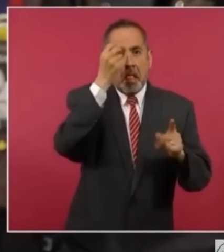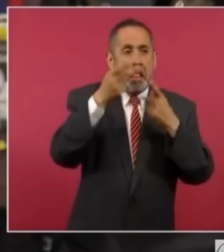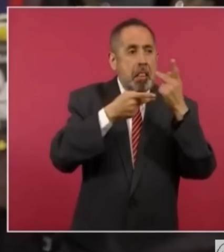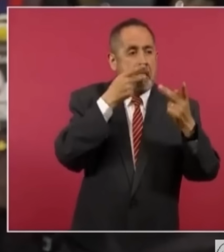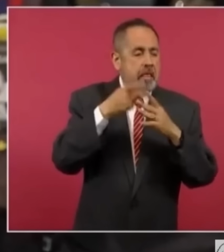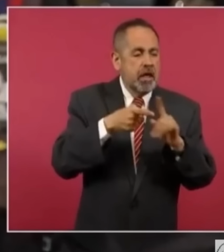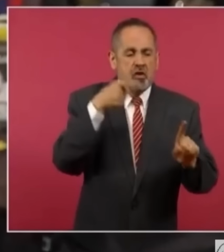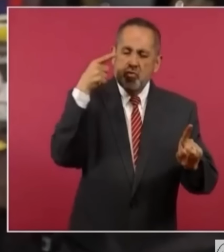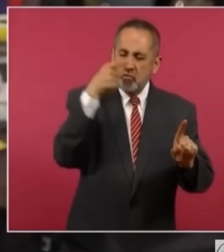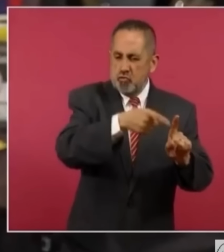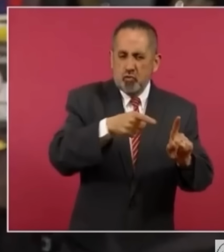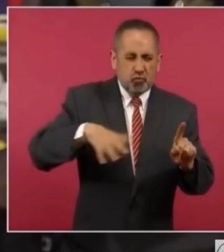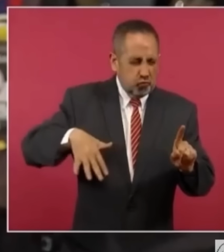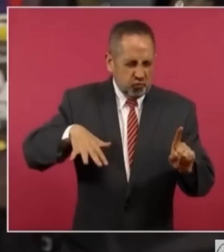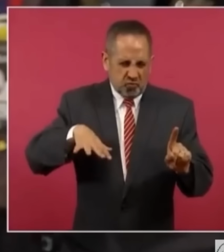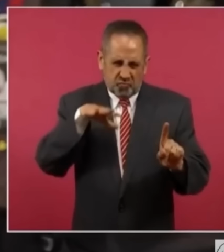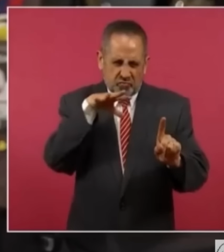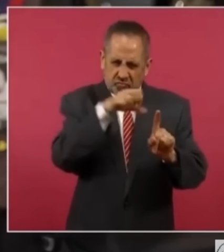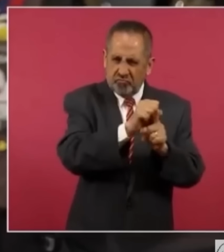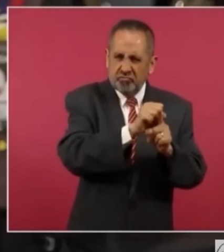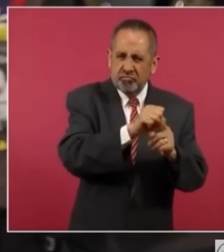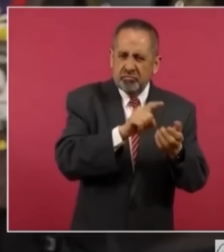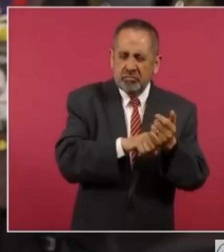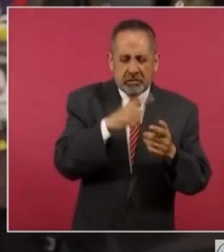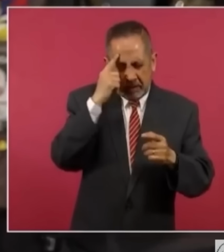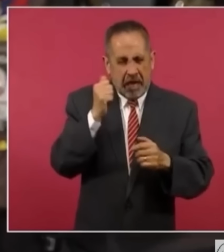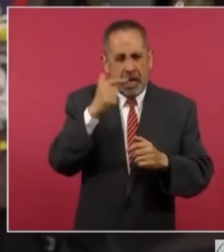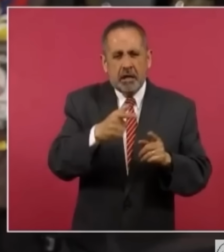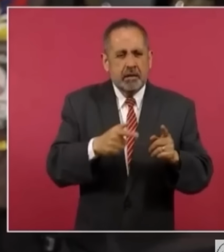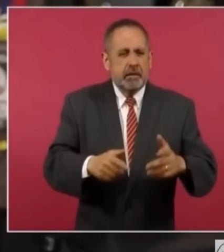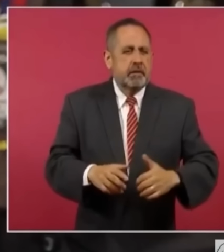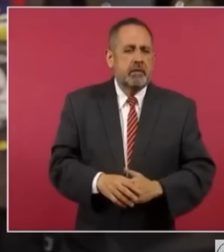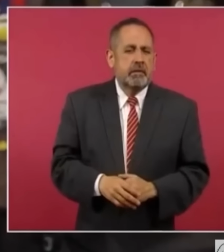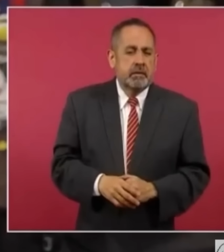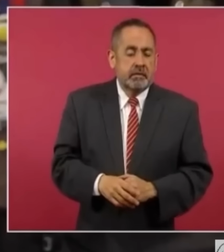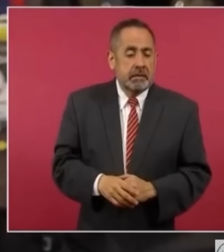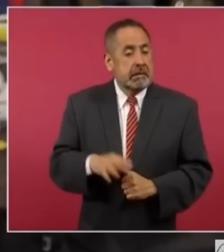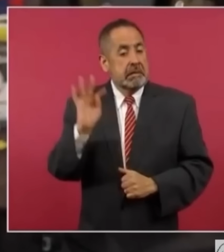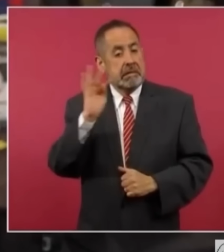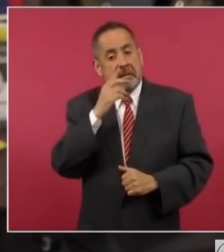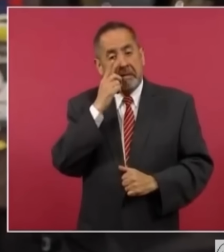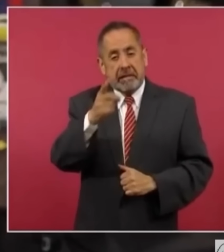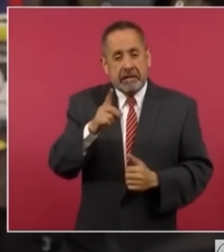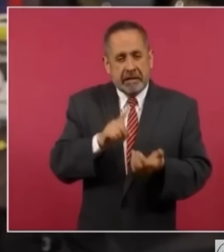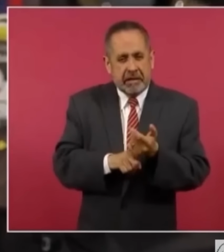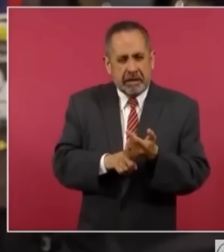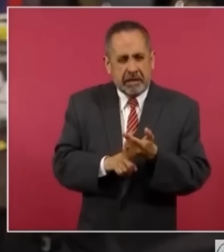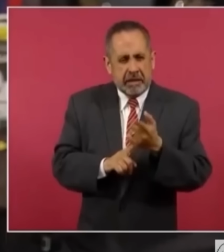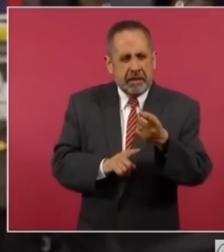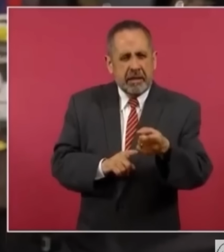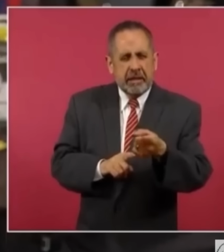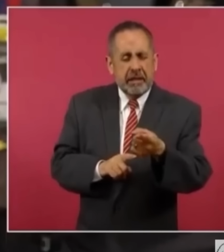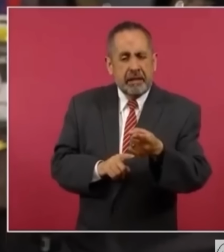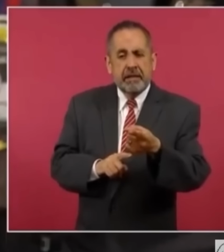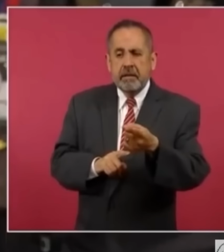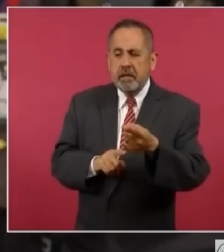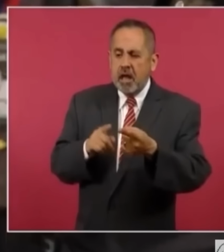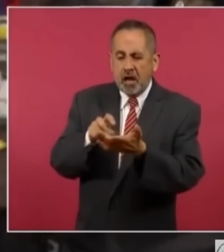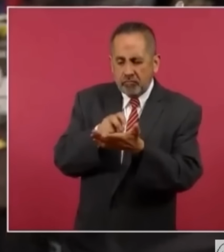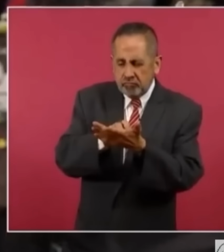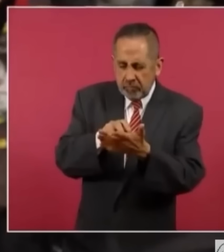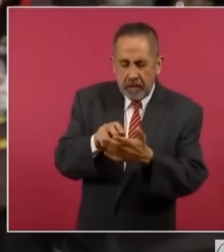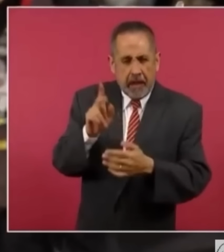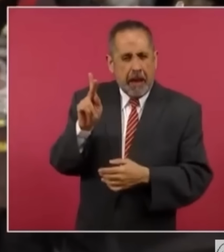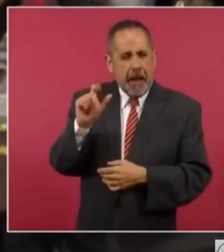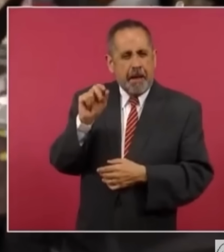los encuentros que se han tenido. También ha mencionado él que podría considerarse el tema del Plan B como una de las reformas, en